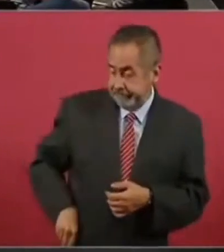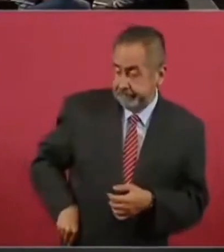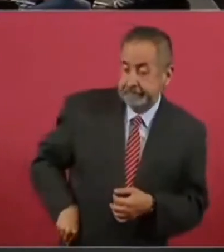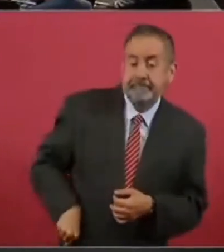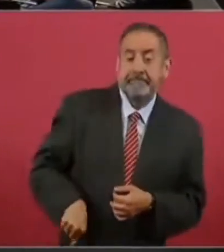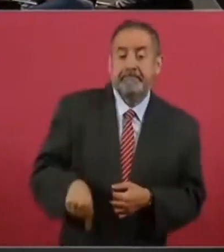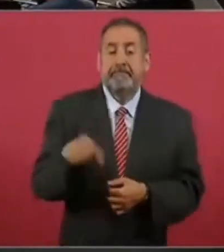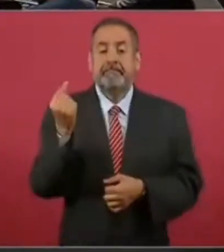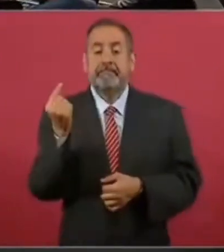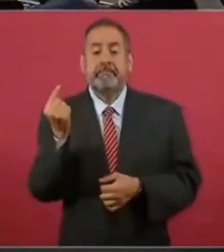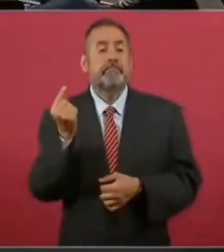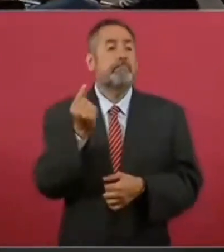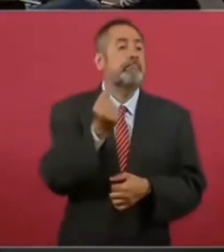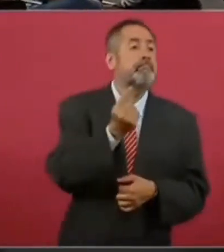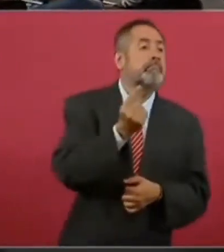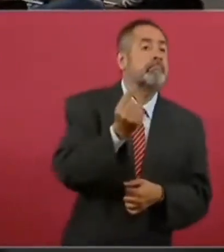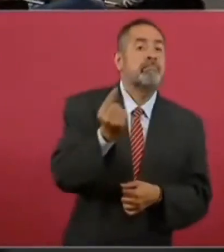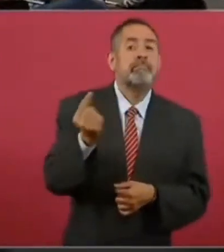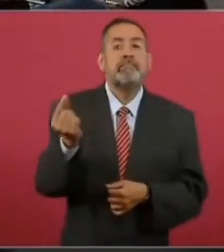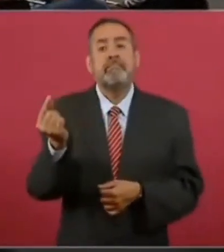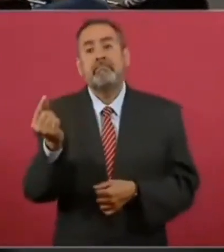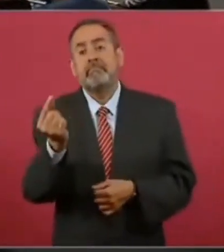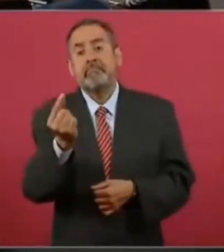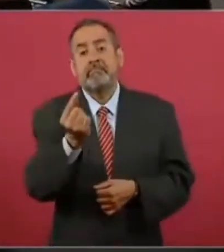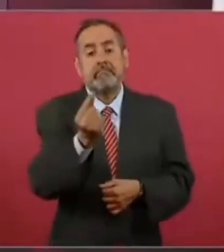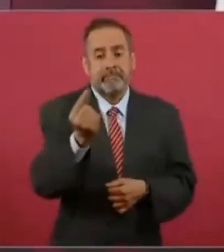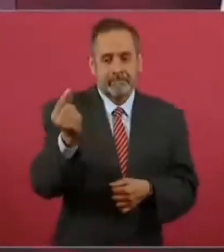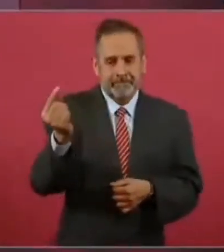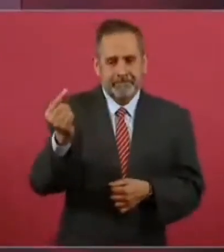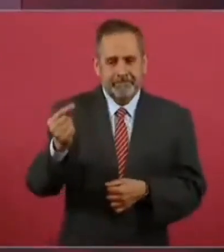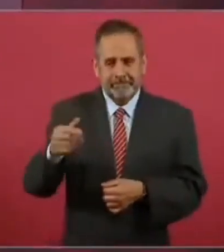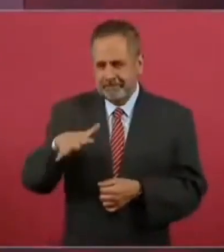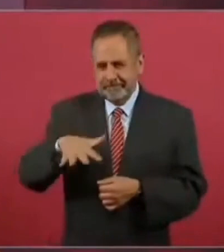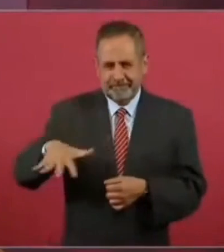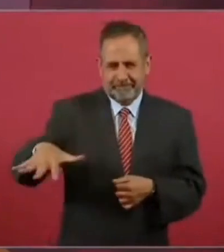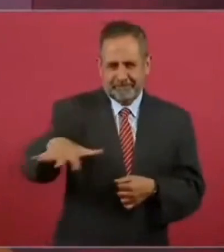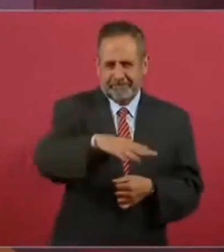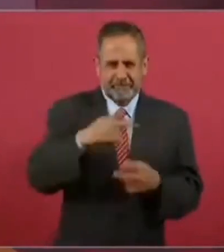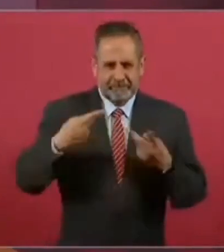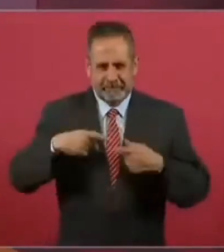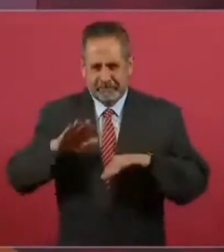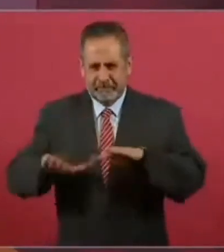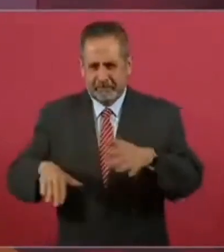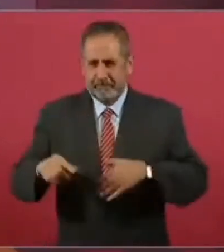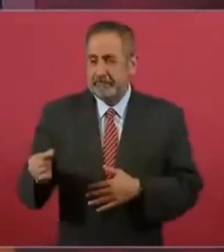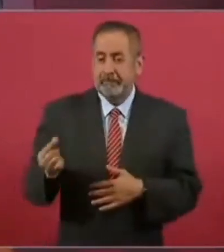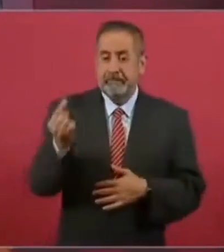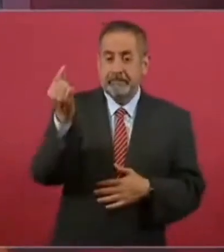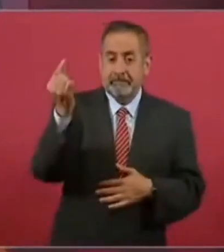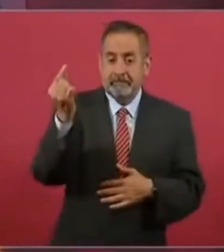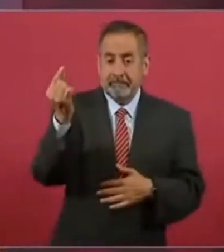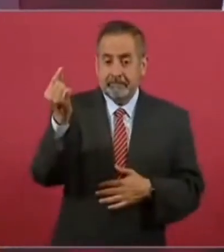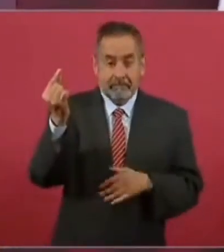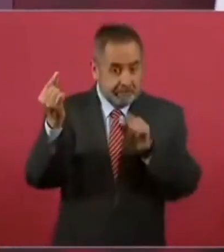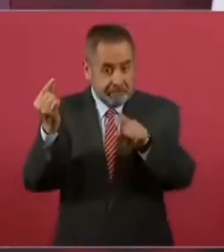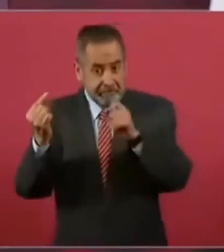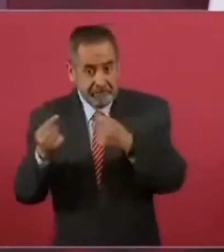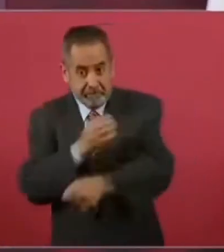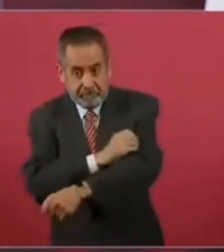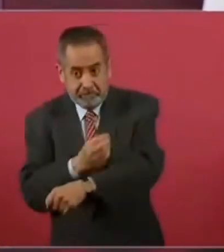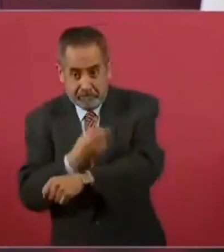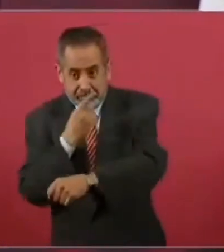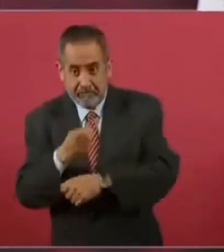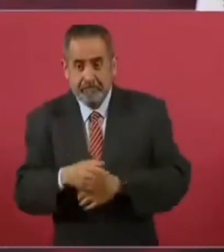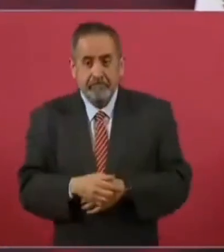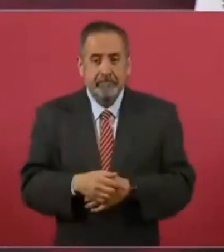Y que lo pasearan por el campo de batalla. Y dice que él mismo decía, ¿no?